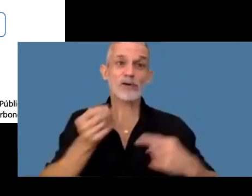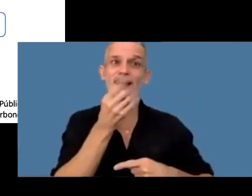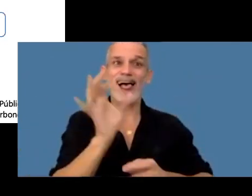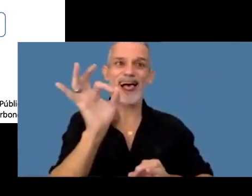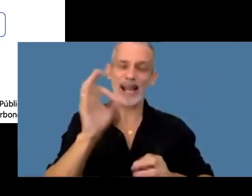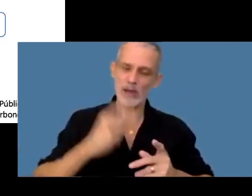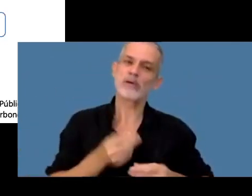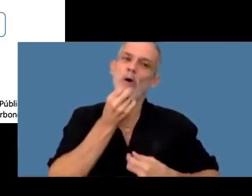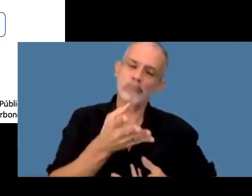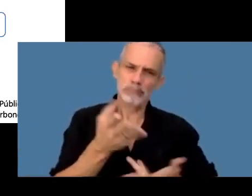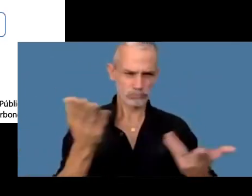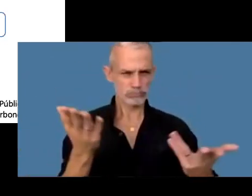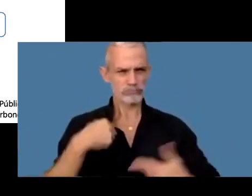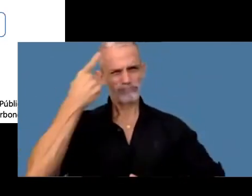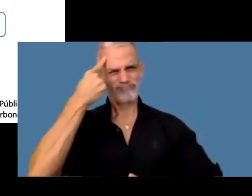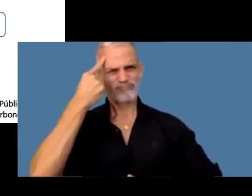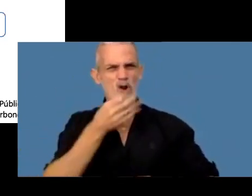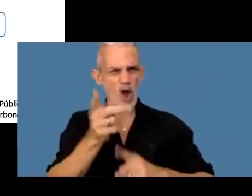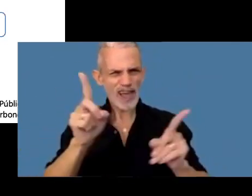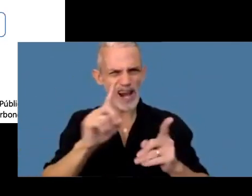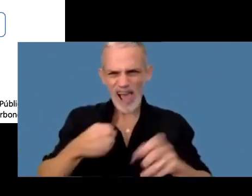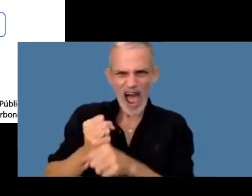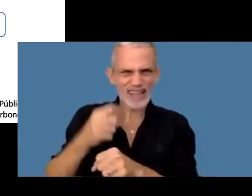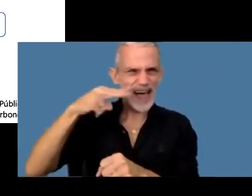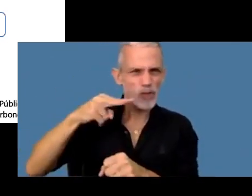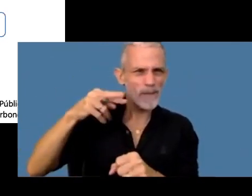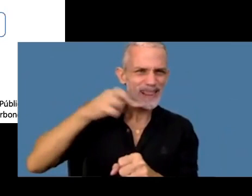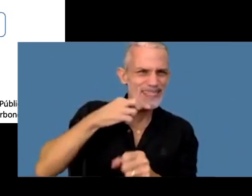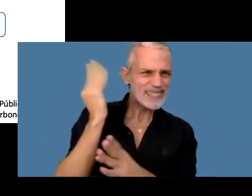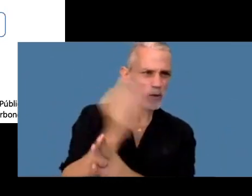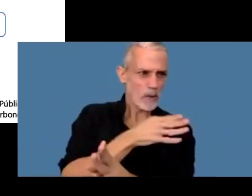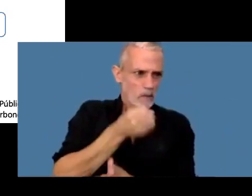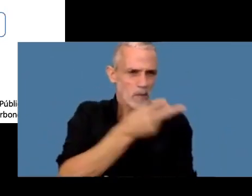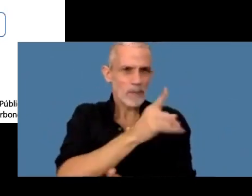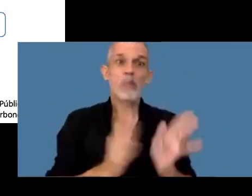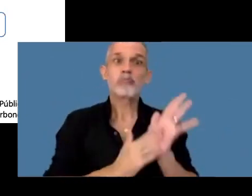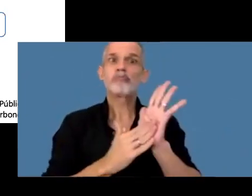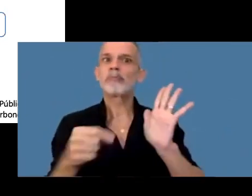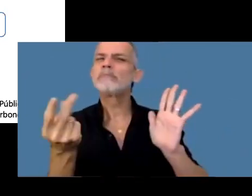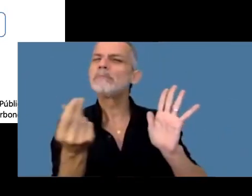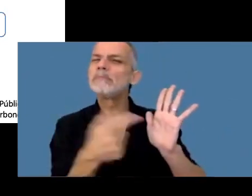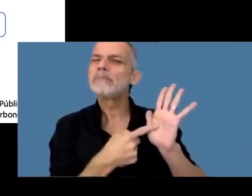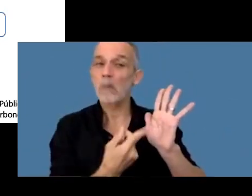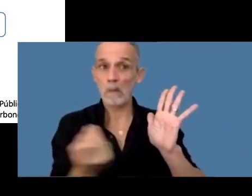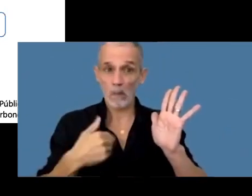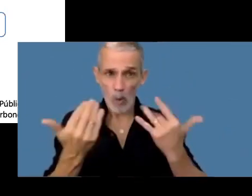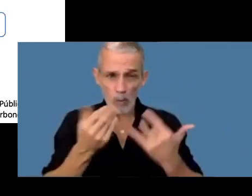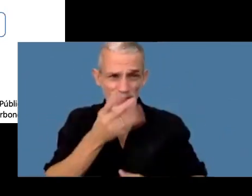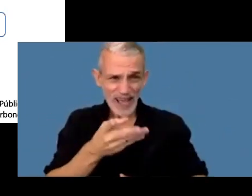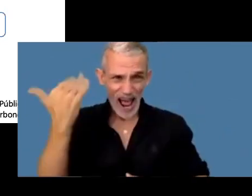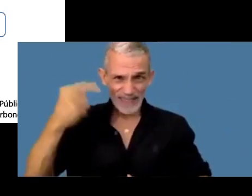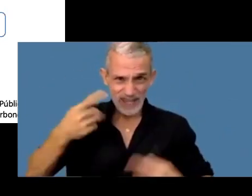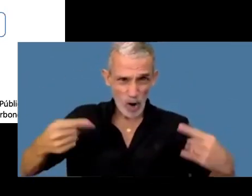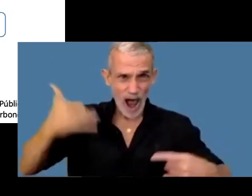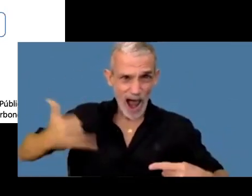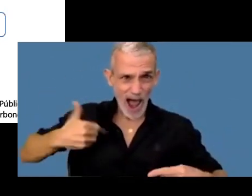me pregunto, ¿no declaradas hasta el 2019? ¿No justificadas? ¿Yo puedo declarar una tenencia que no tenía